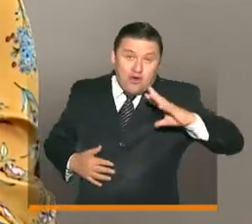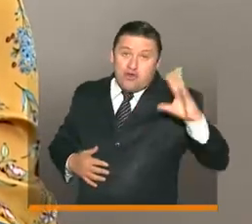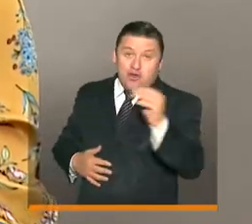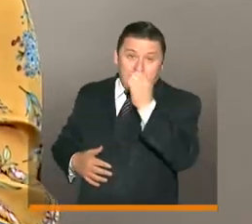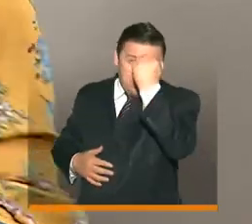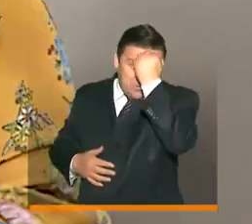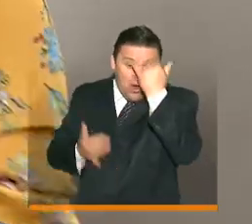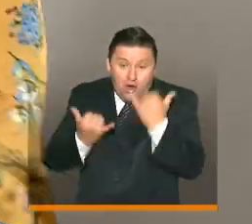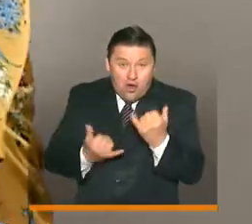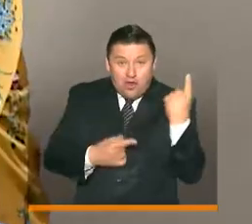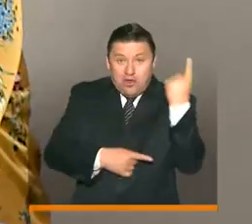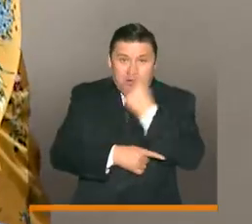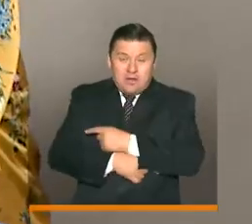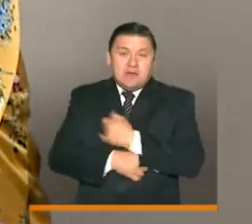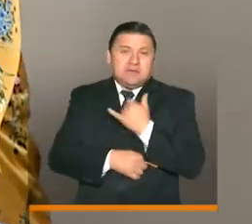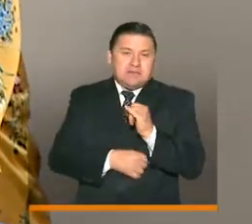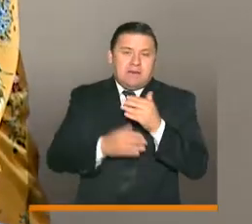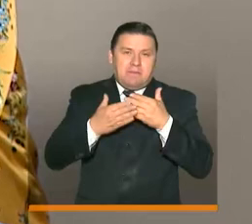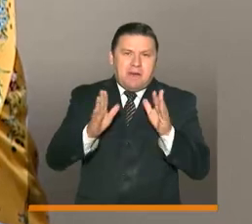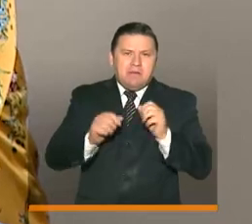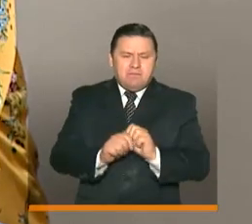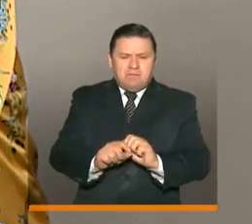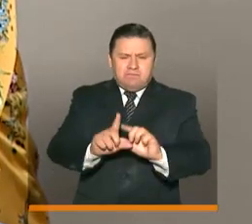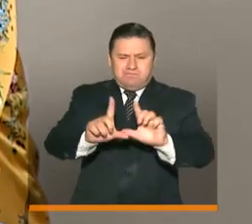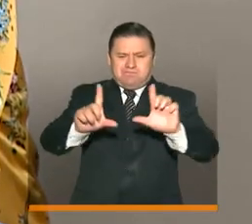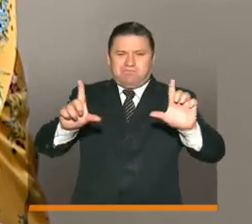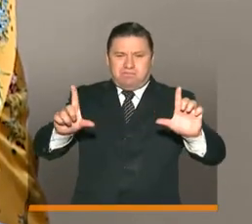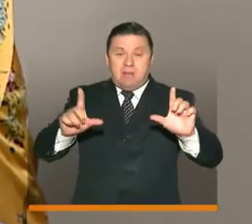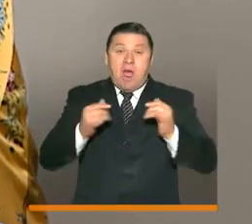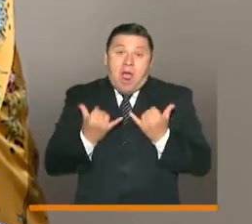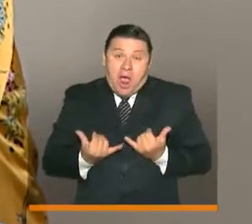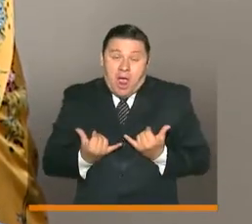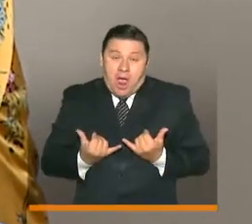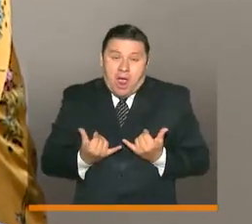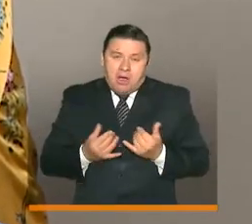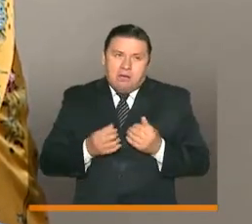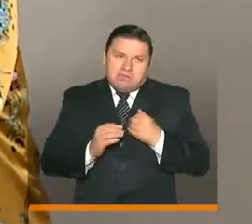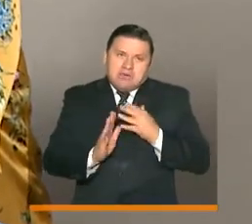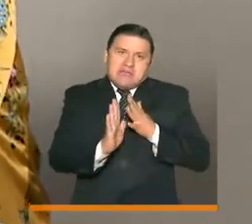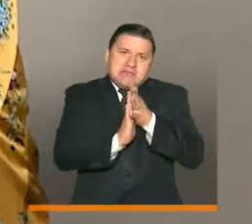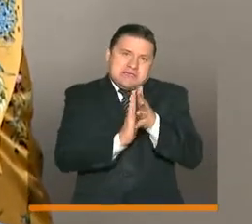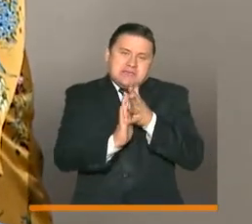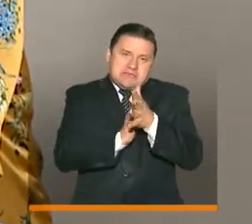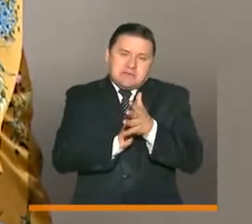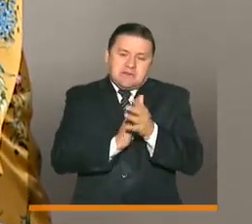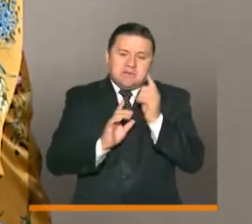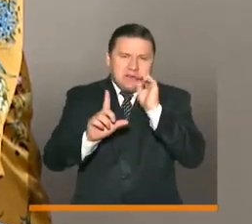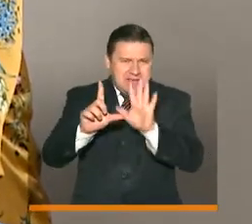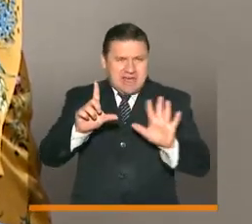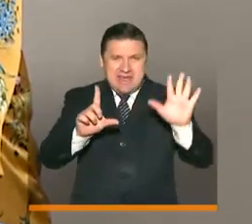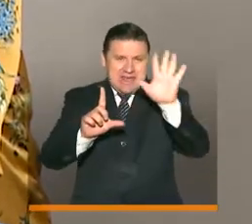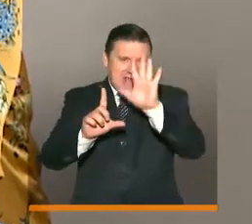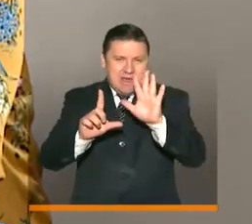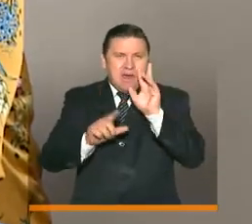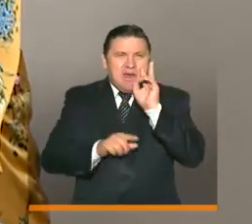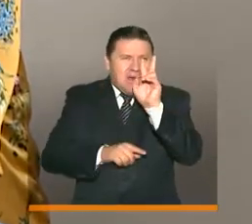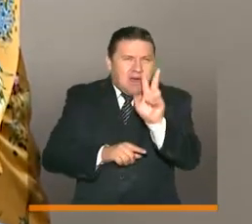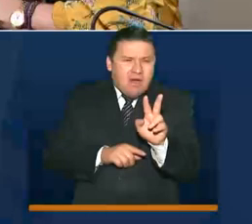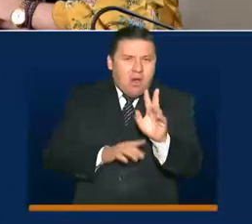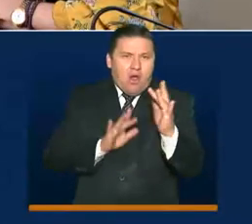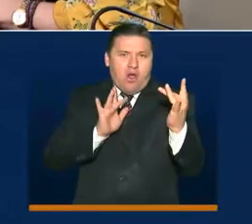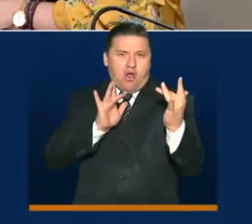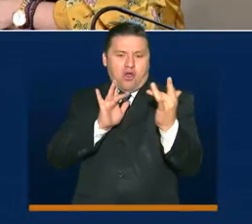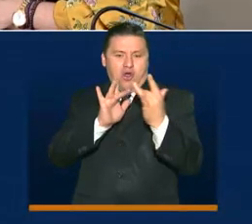los maestros del país, está disponible una plataforma. Ahorita, mientras voy expresándome, sale una imagen de apoyo que les deja ver este